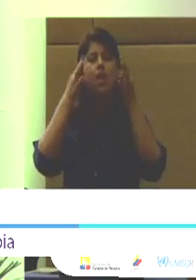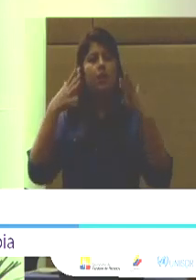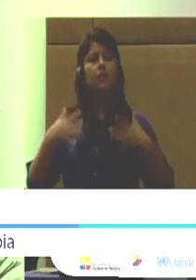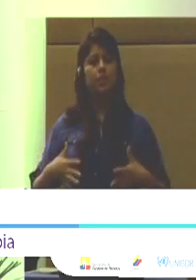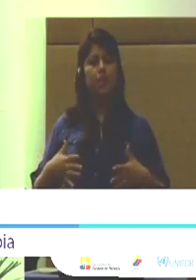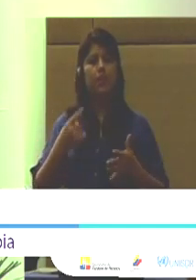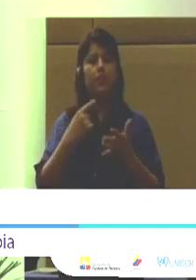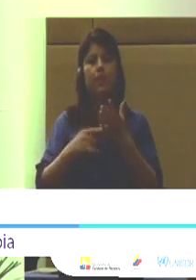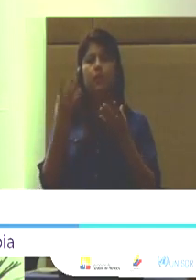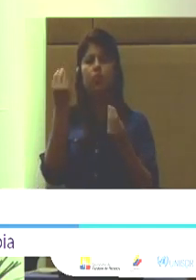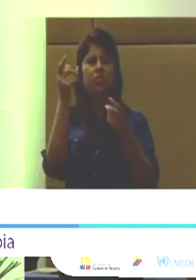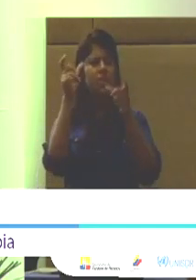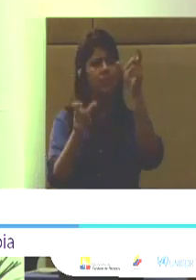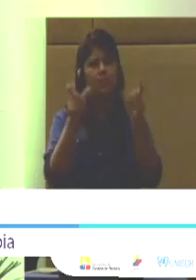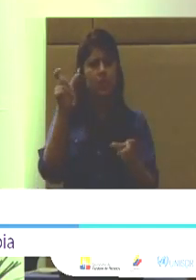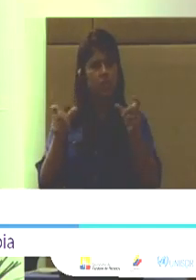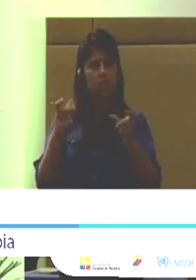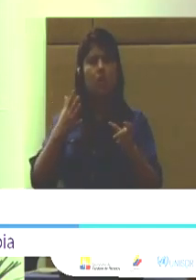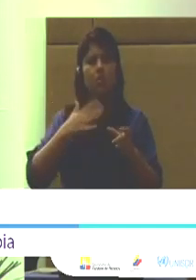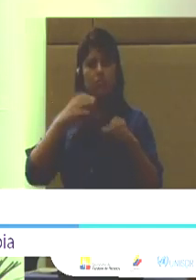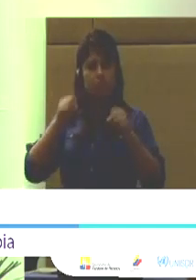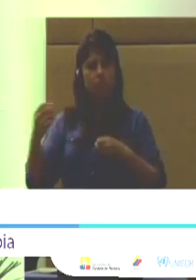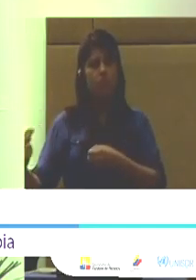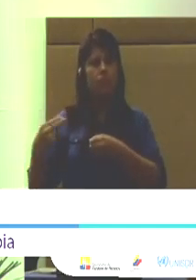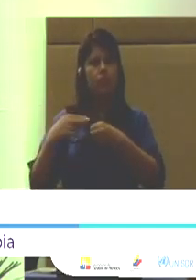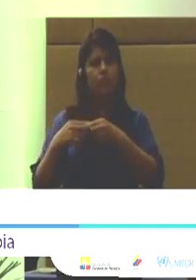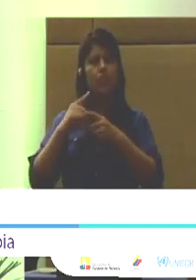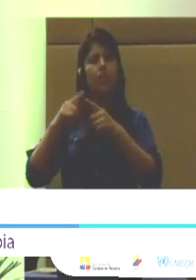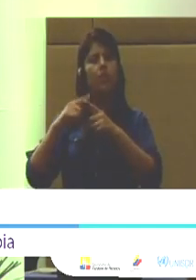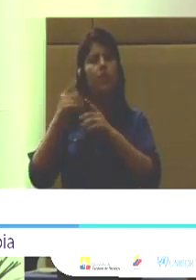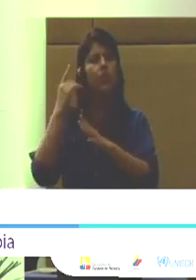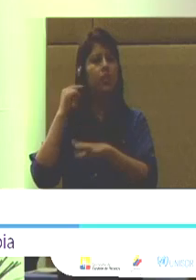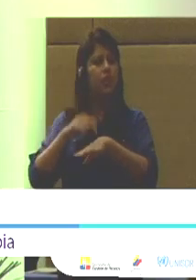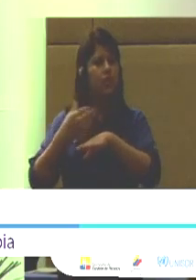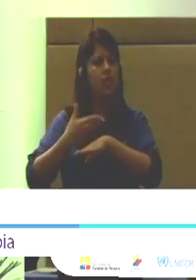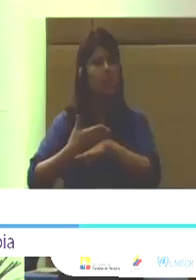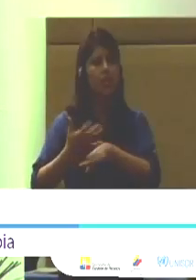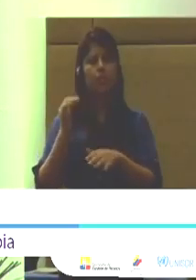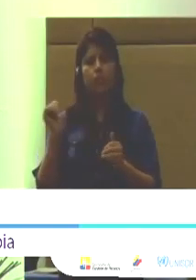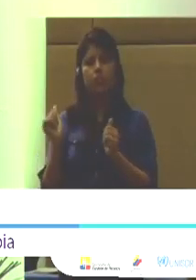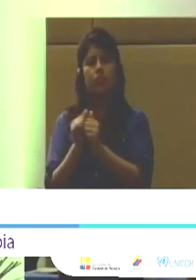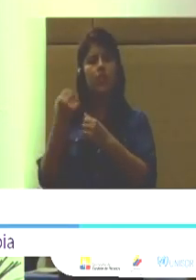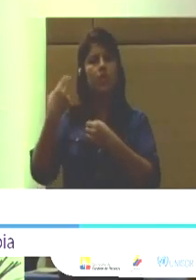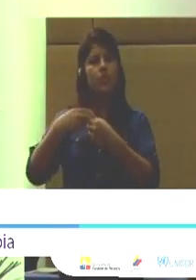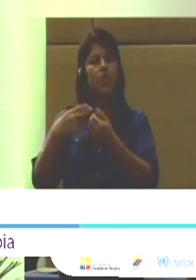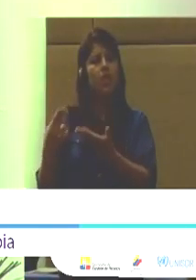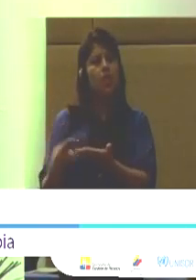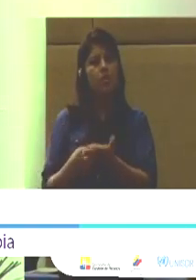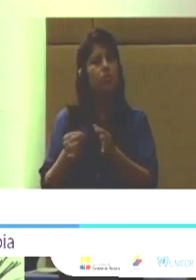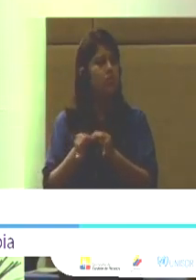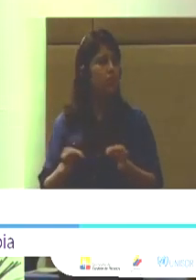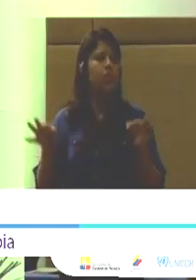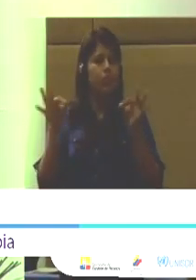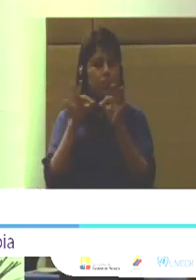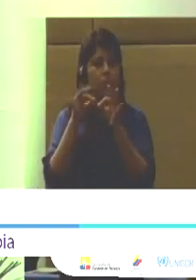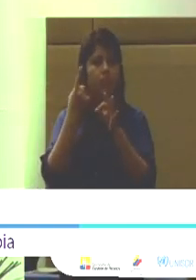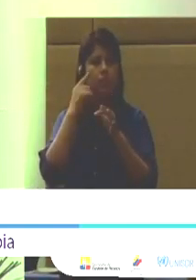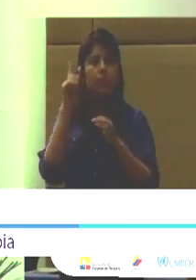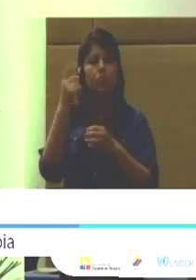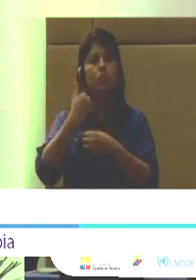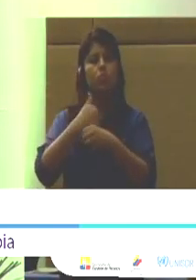tanta gente ha propuesto a través del tiempo en estas reuniones tan importantes, a una de las